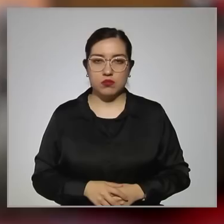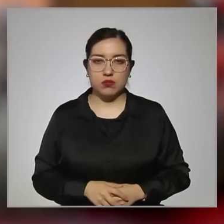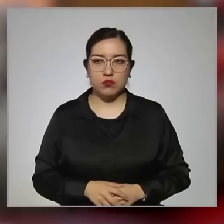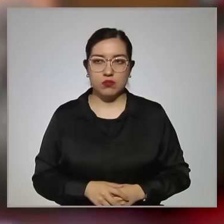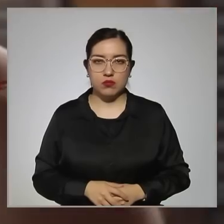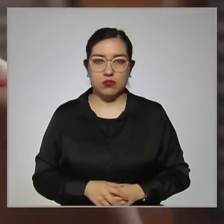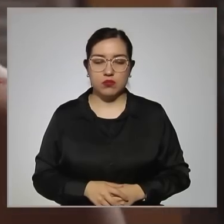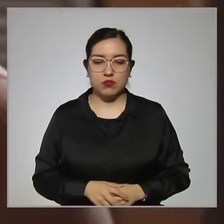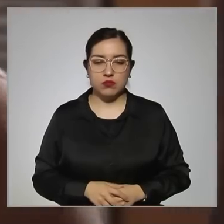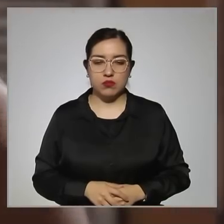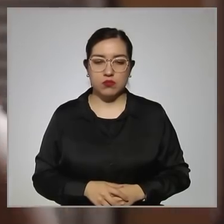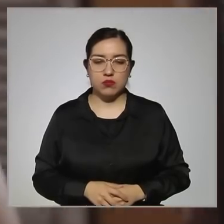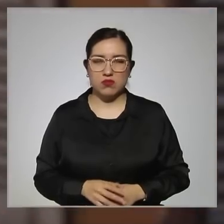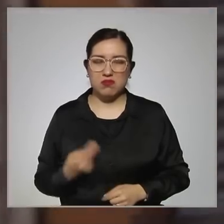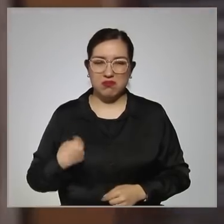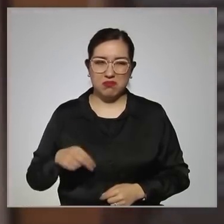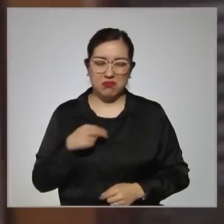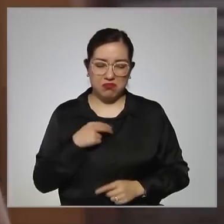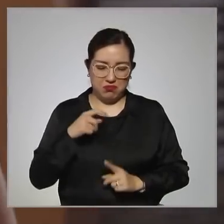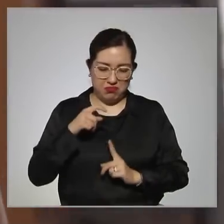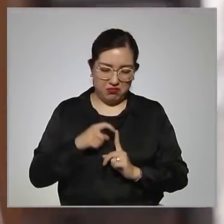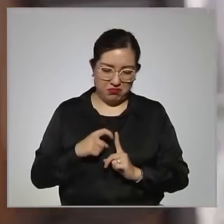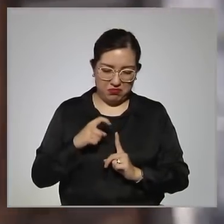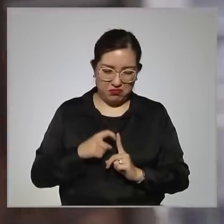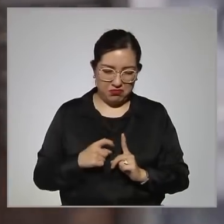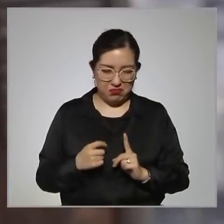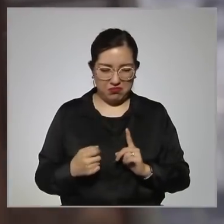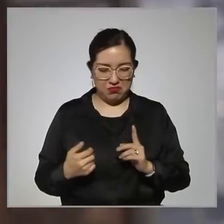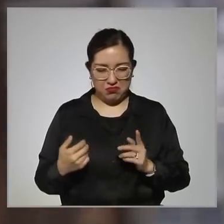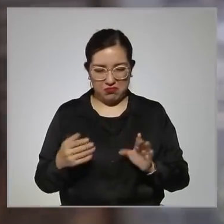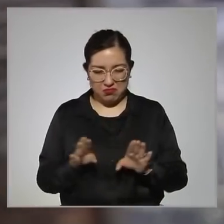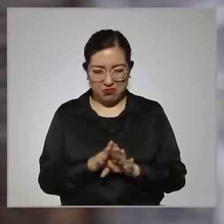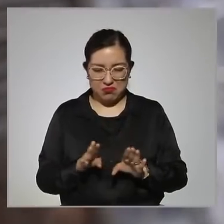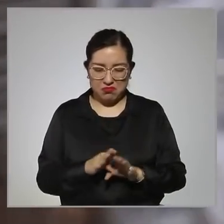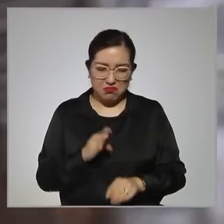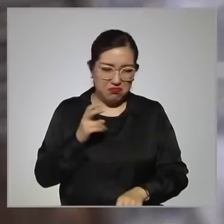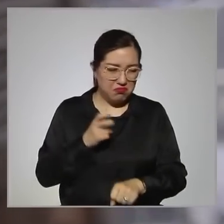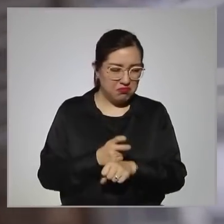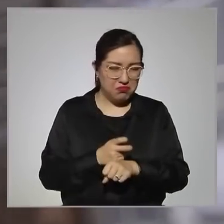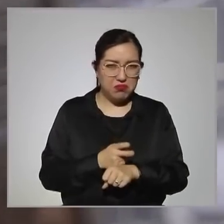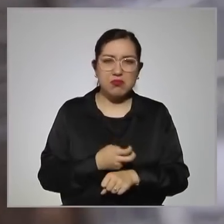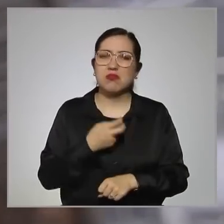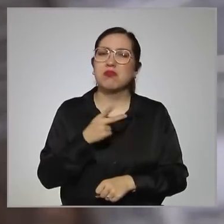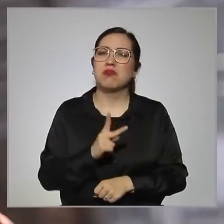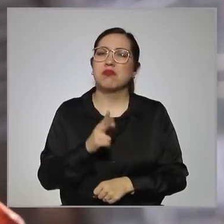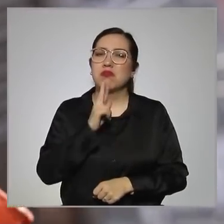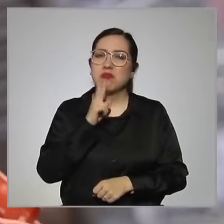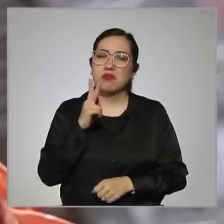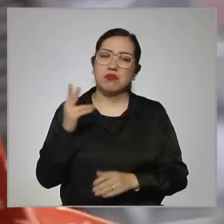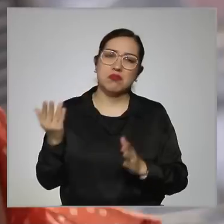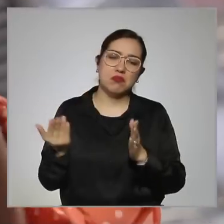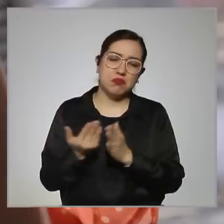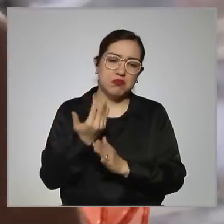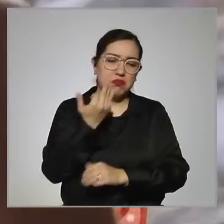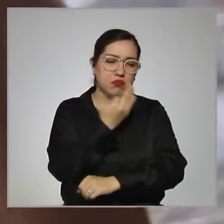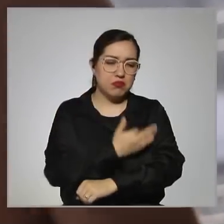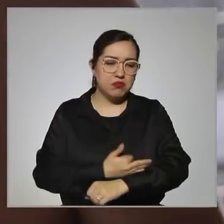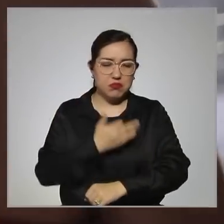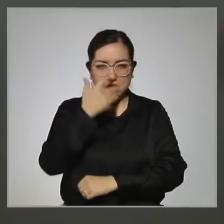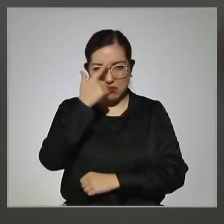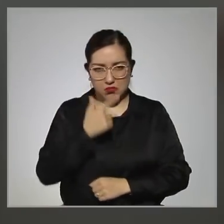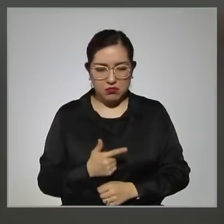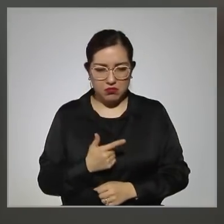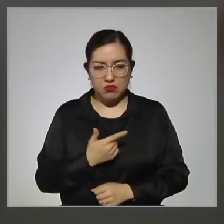dureza. Entonces, el momento en el que en la mañana, en la tarde o en la noche